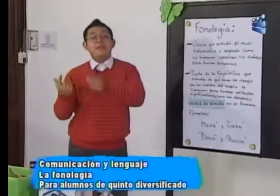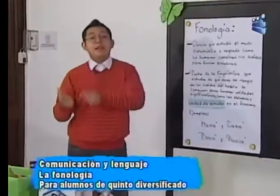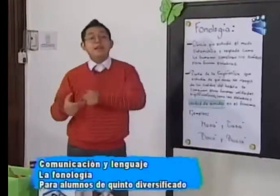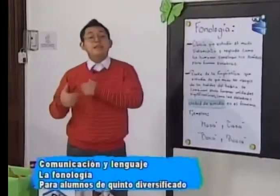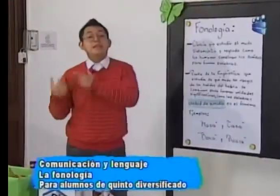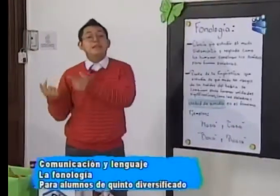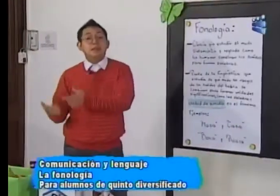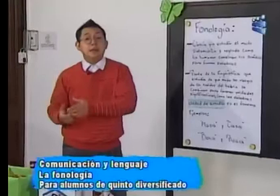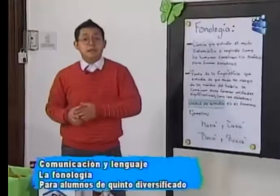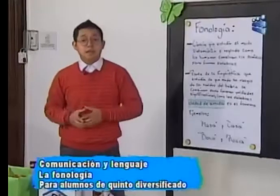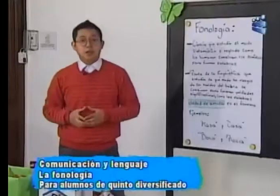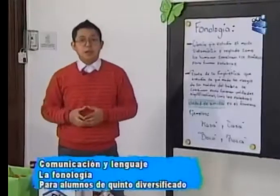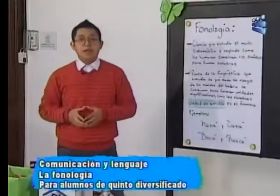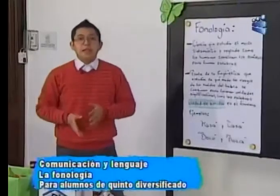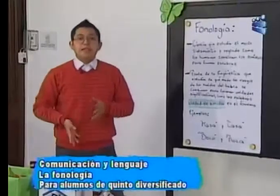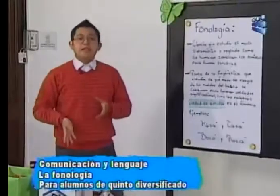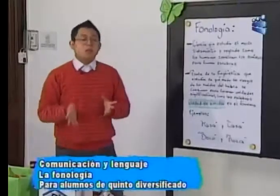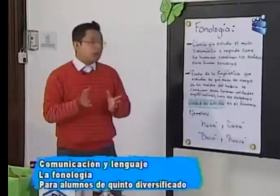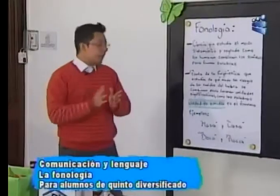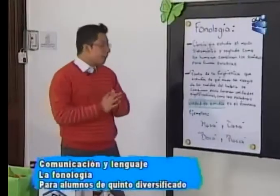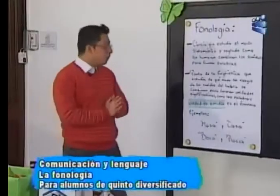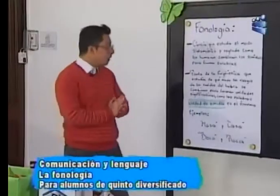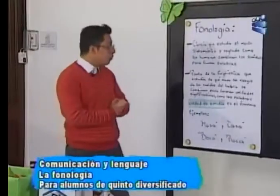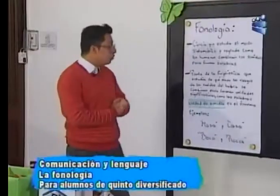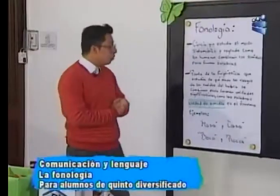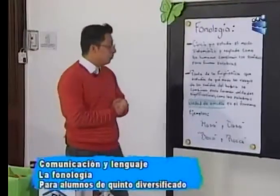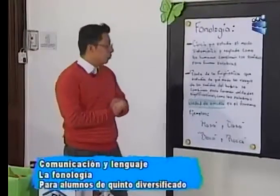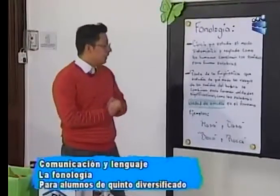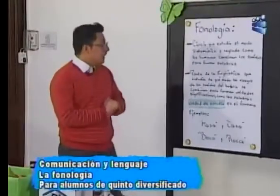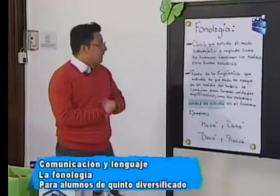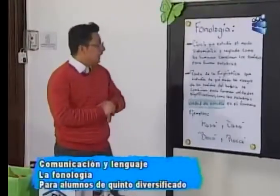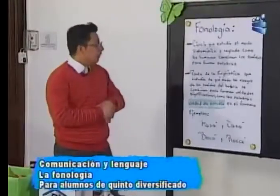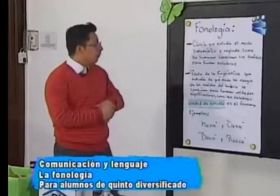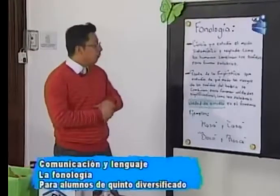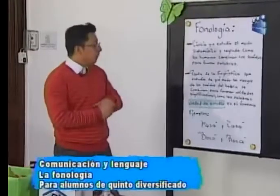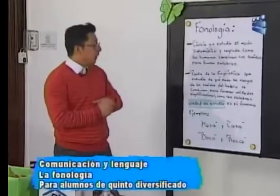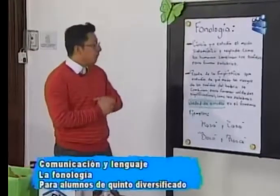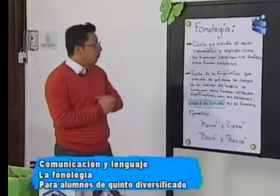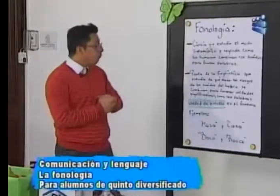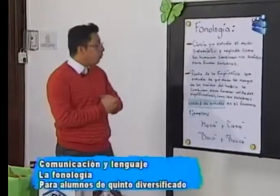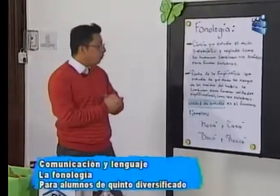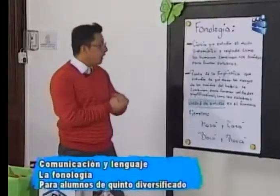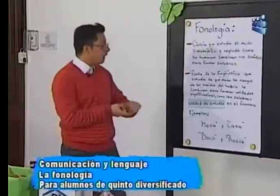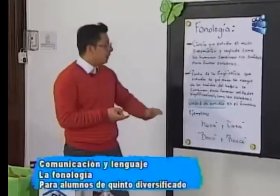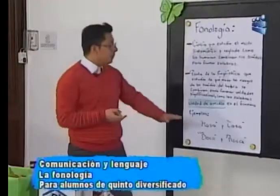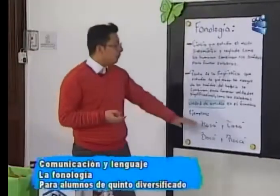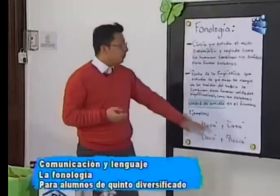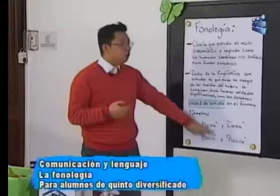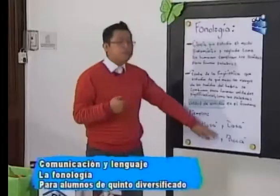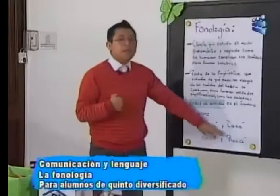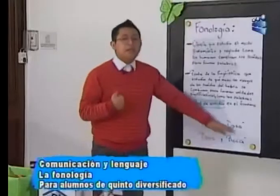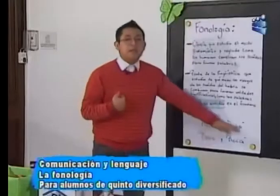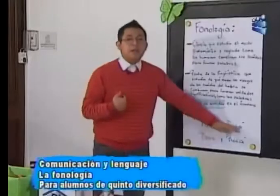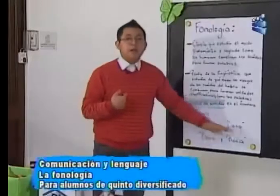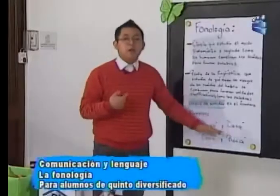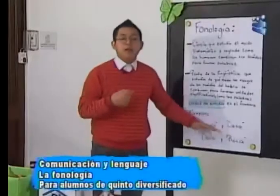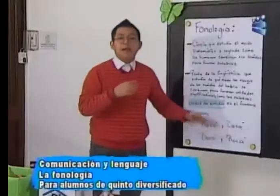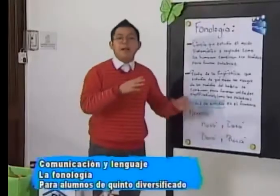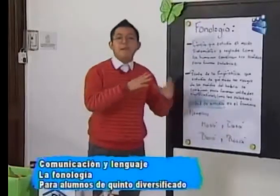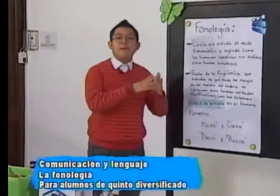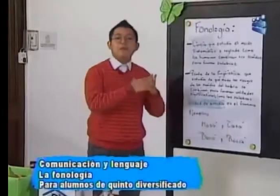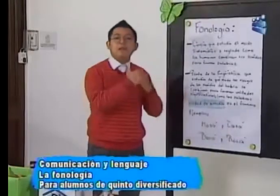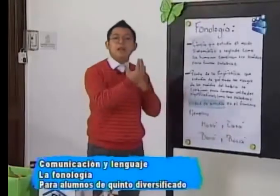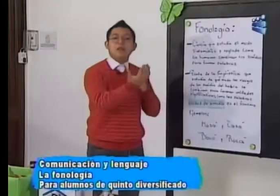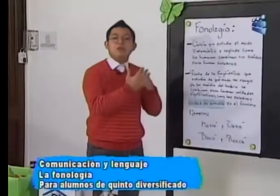el nivel semántico. Si lo queremos ver nosotros de la forma morfológica, también podemos identificarlo